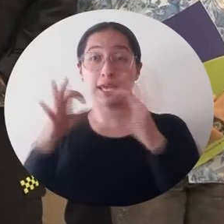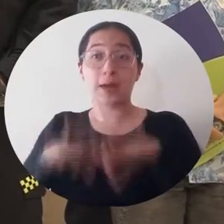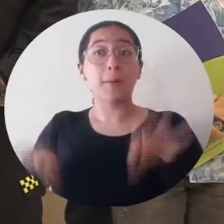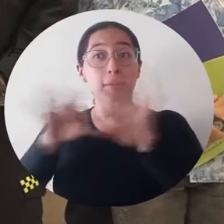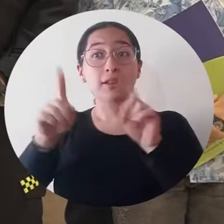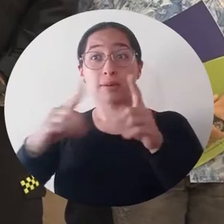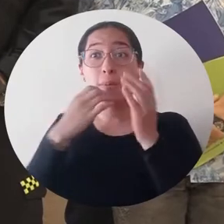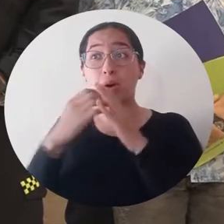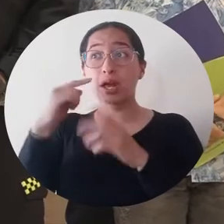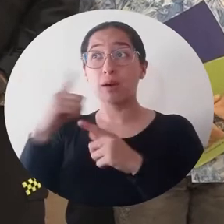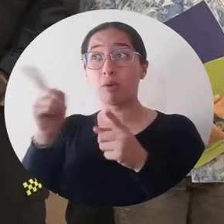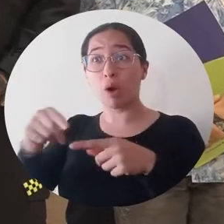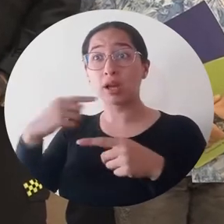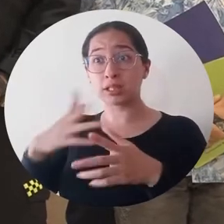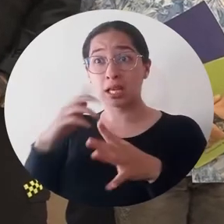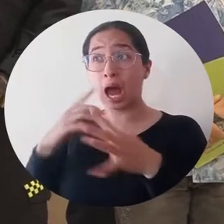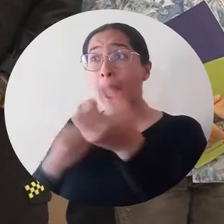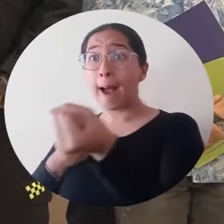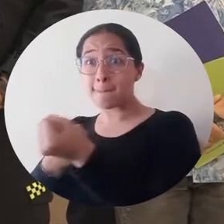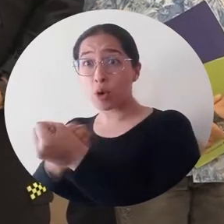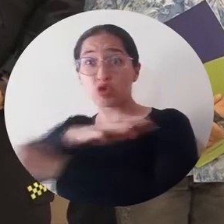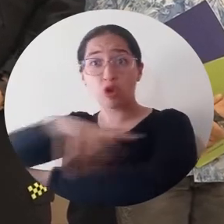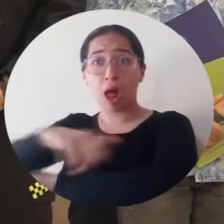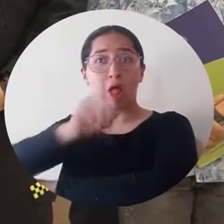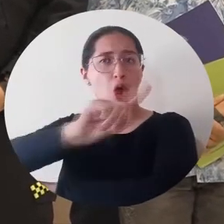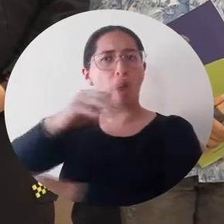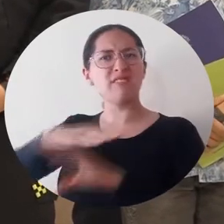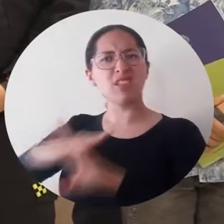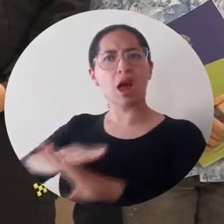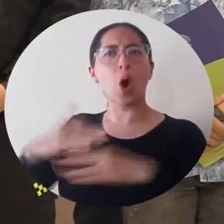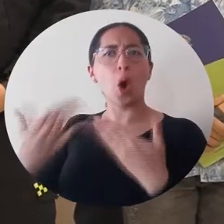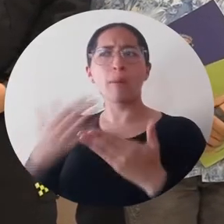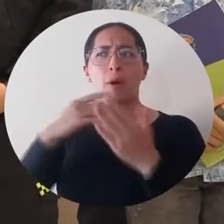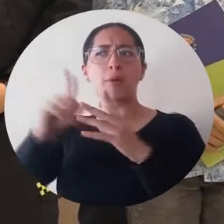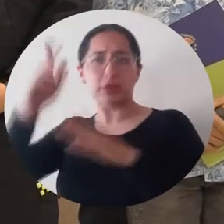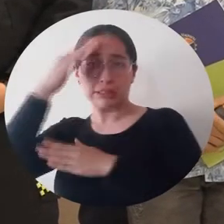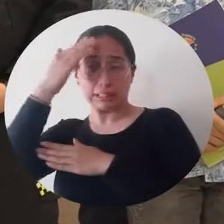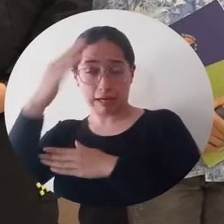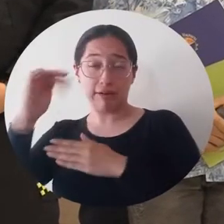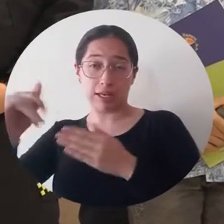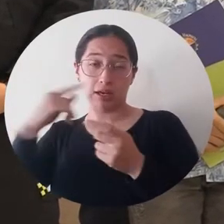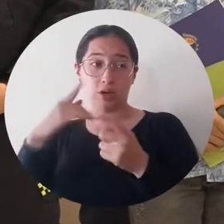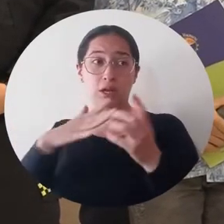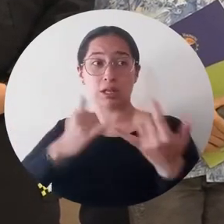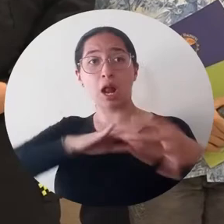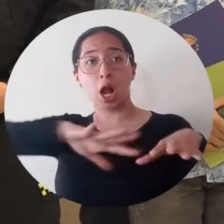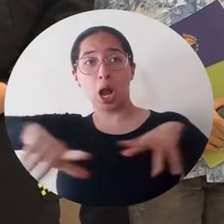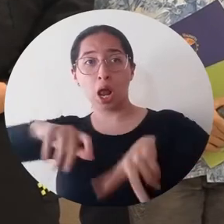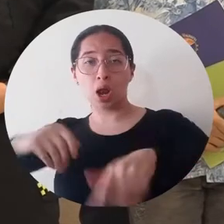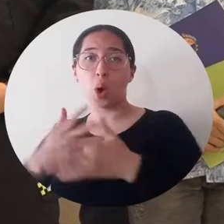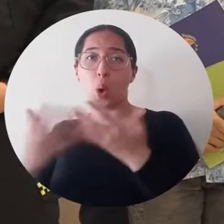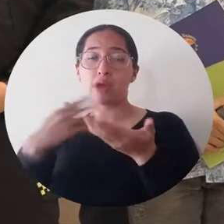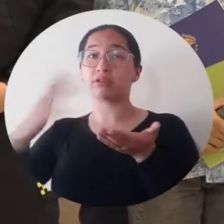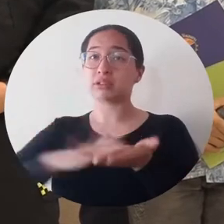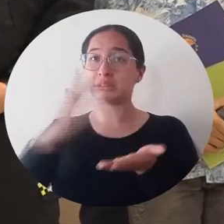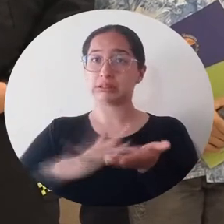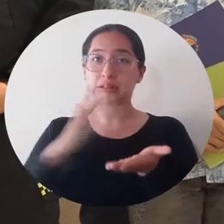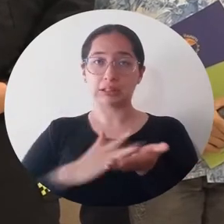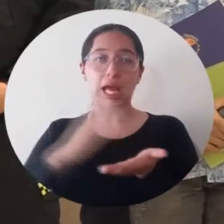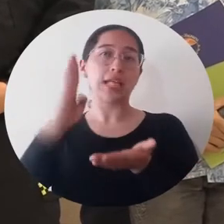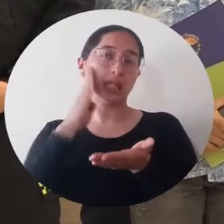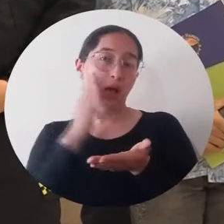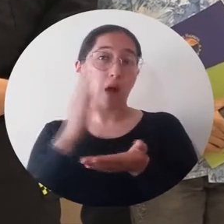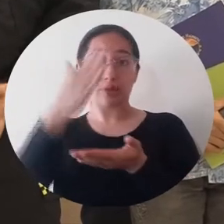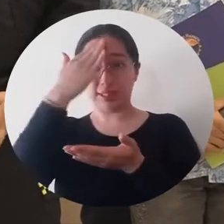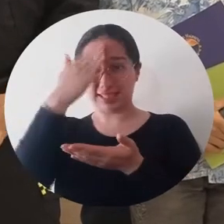estos delincuentes, de estas personas que buscan arrebatarle, en el caso de los estudiantes, el salón de clase. Durante casi 2 años, el teléfono, la